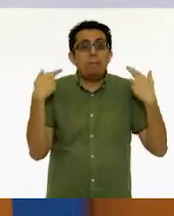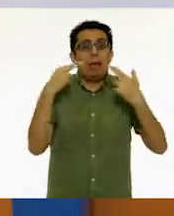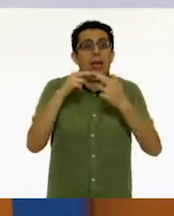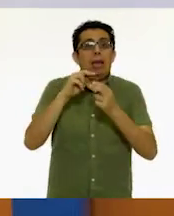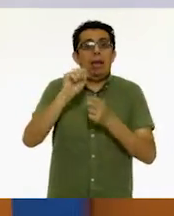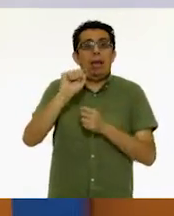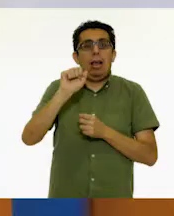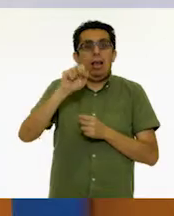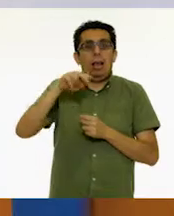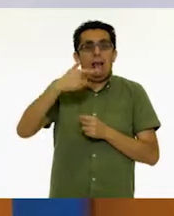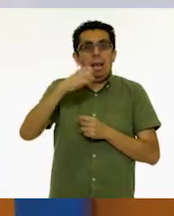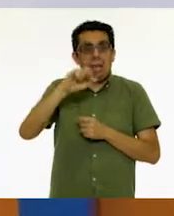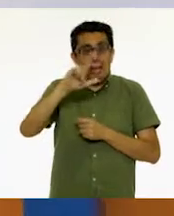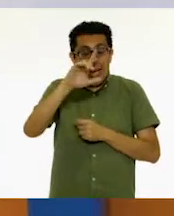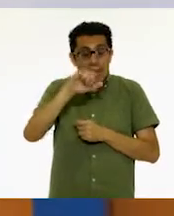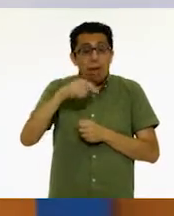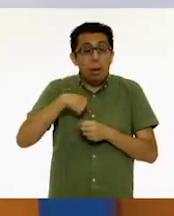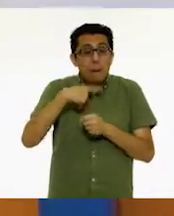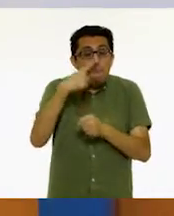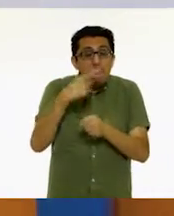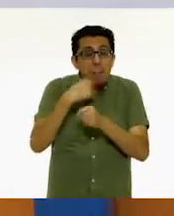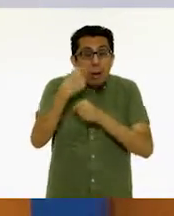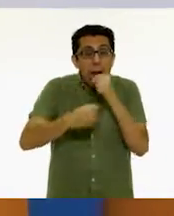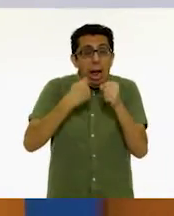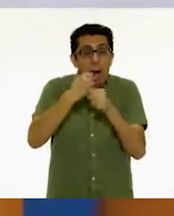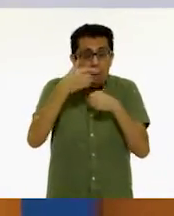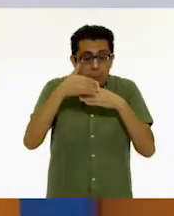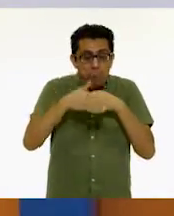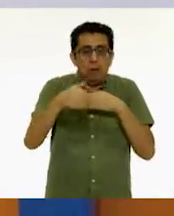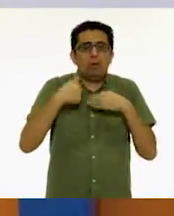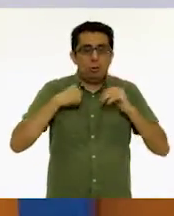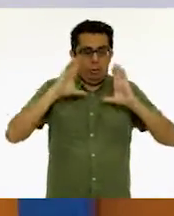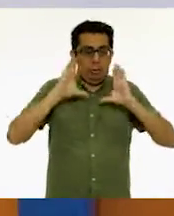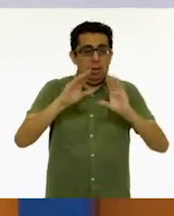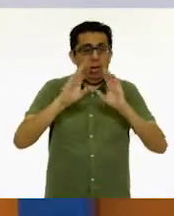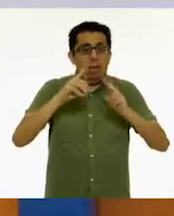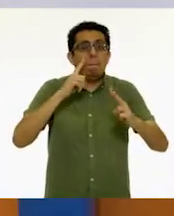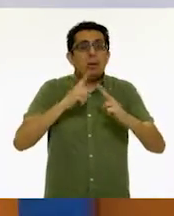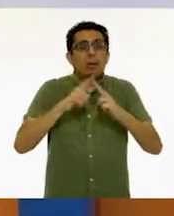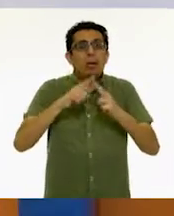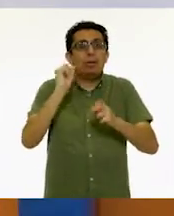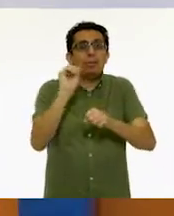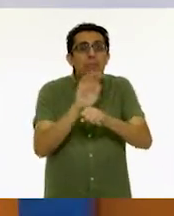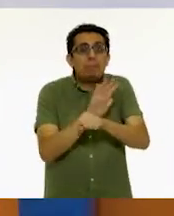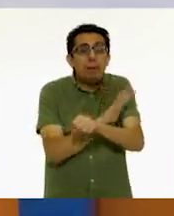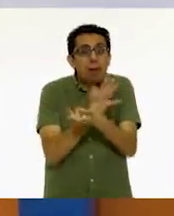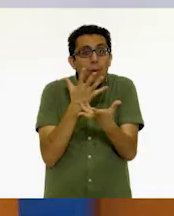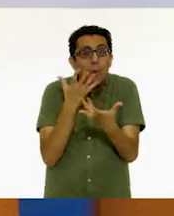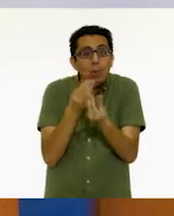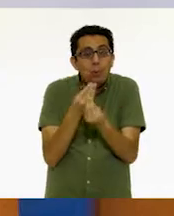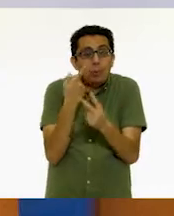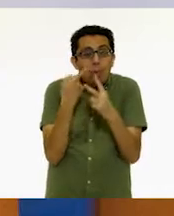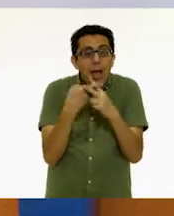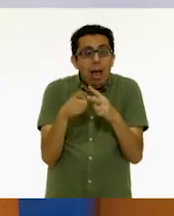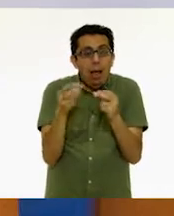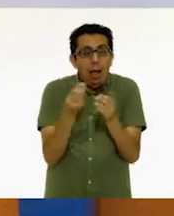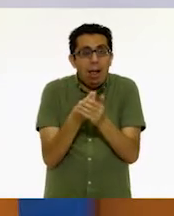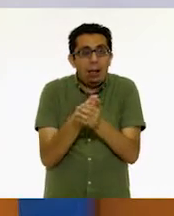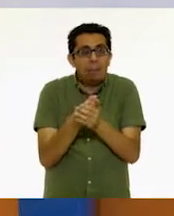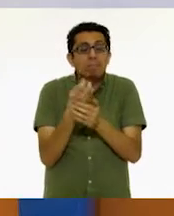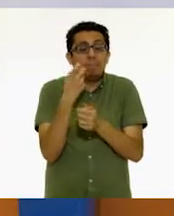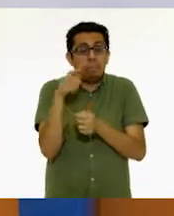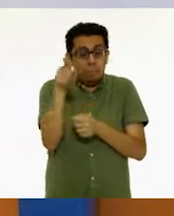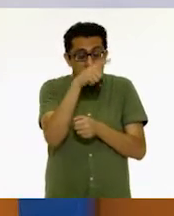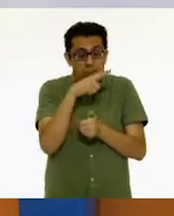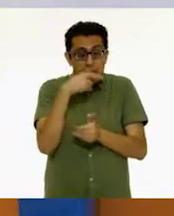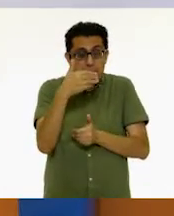año seré su maestra de matemáticas. Estoy muy emocionada de empezar un nuevo ciclo al lado de ustedes. Este paso que están dando